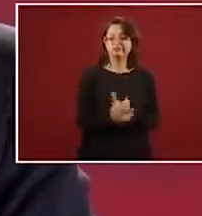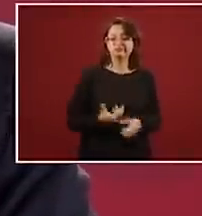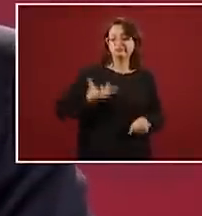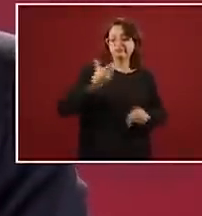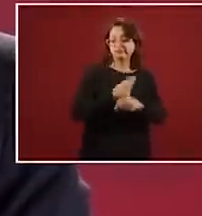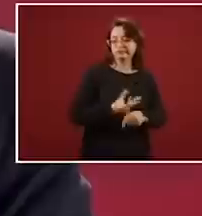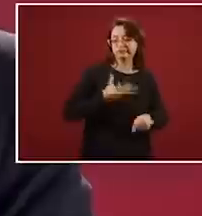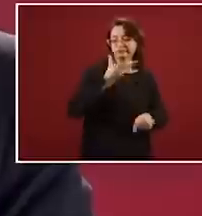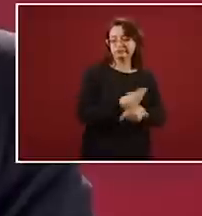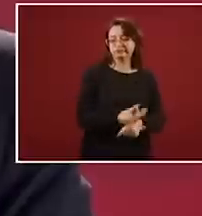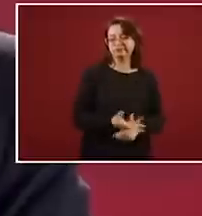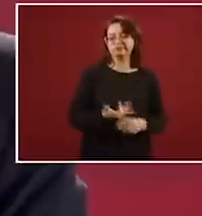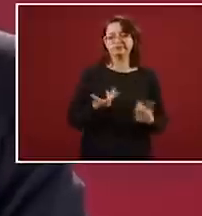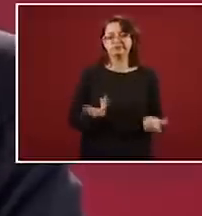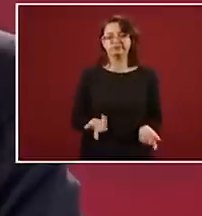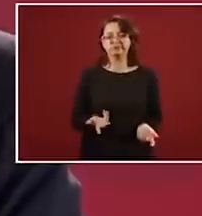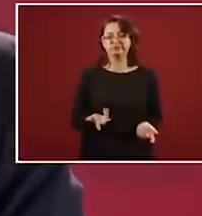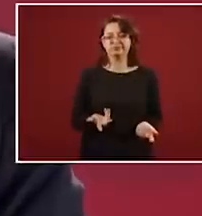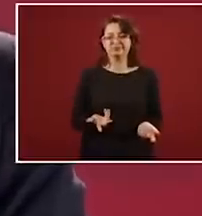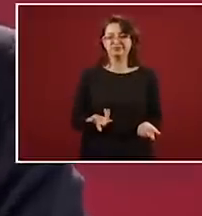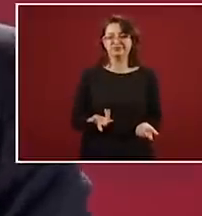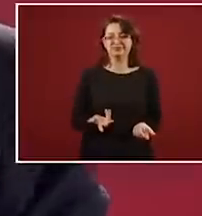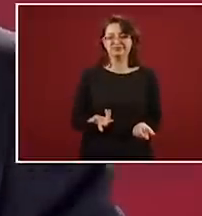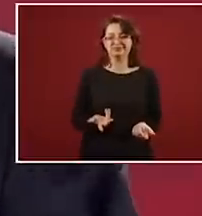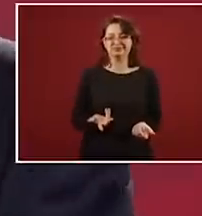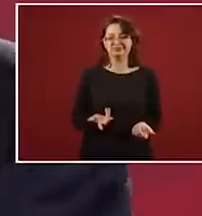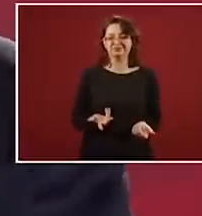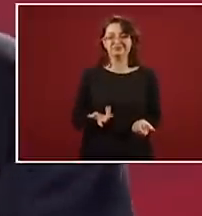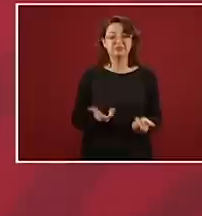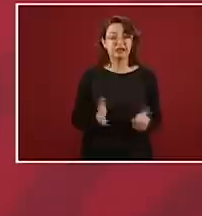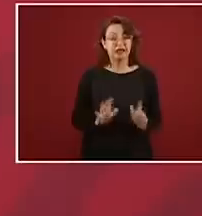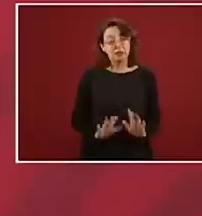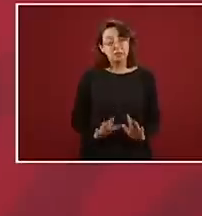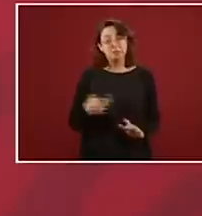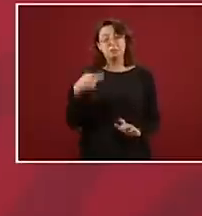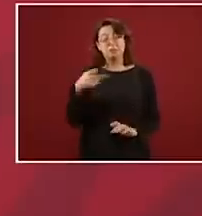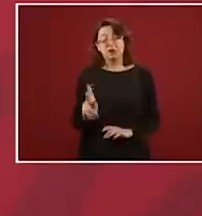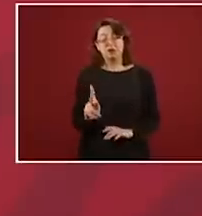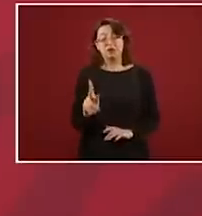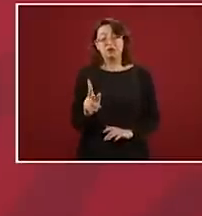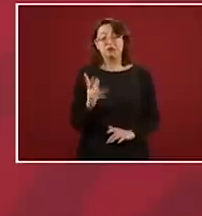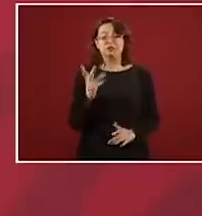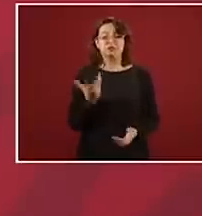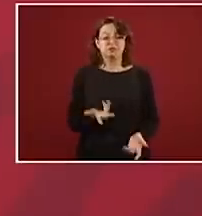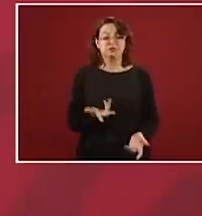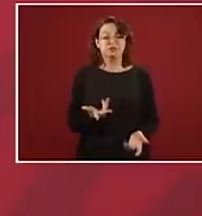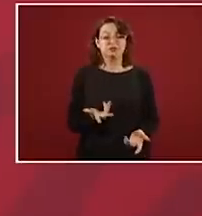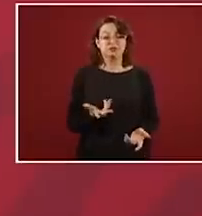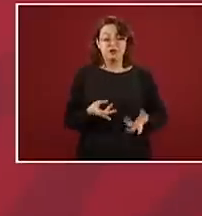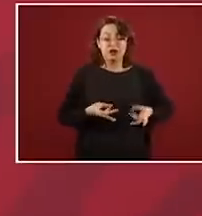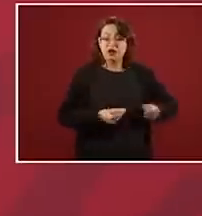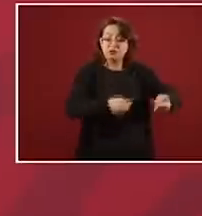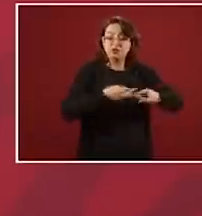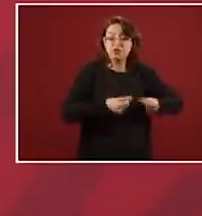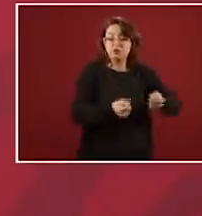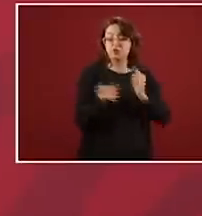Claro, no nos va a costar más, aún así, que lo que costaba antes,